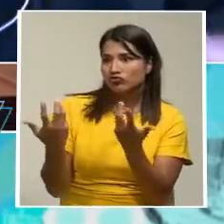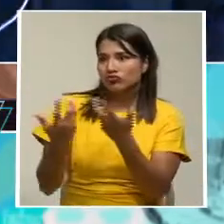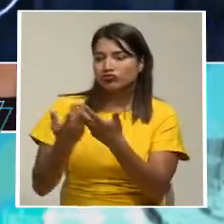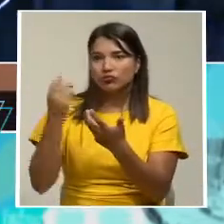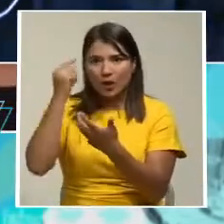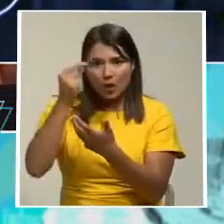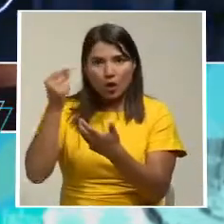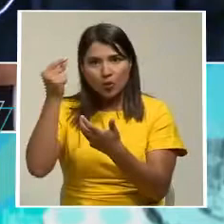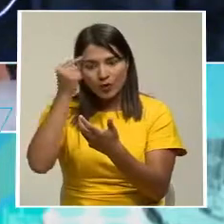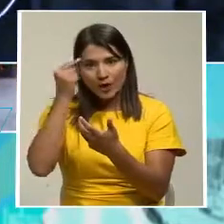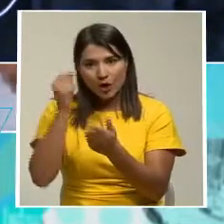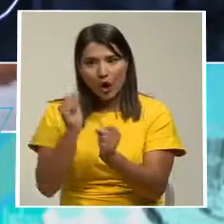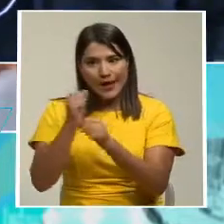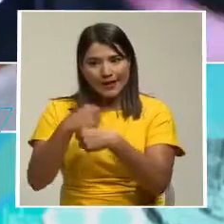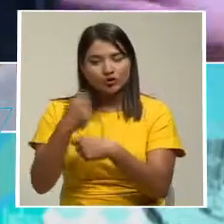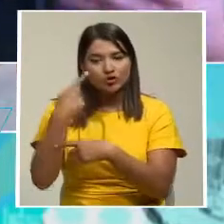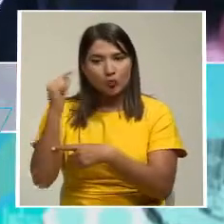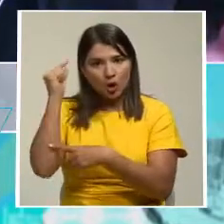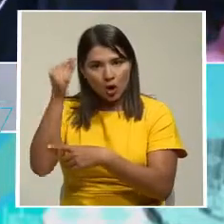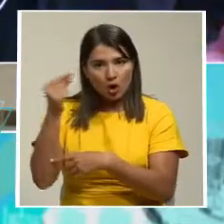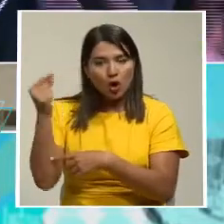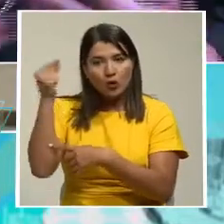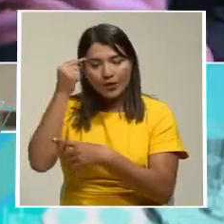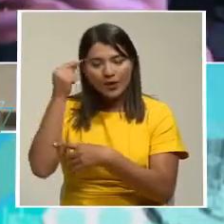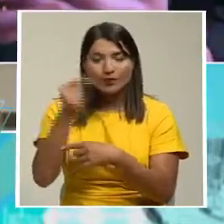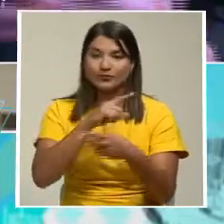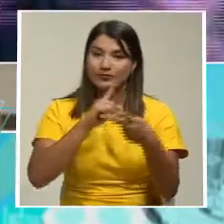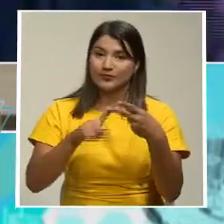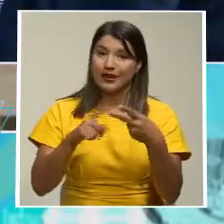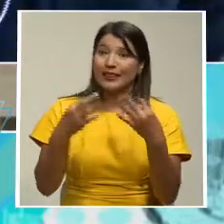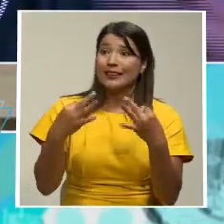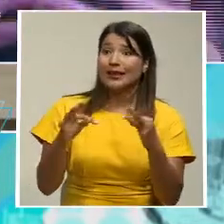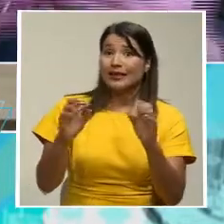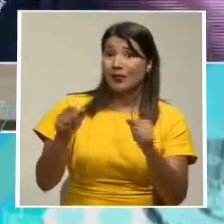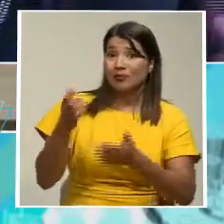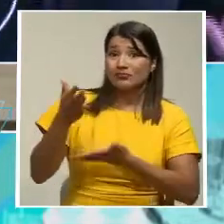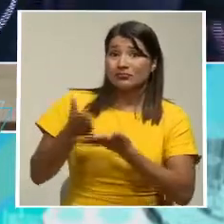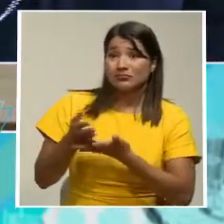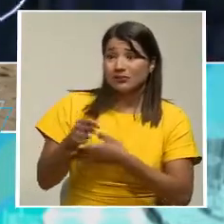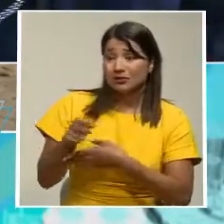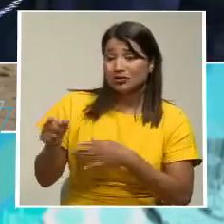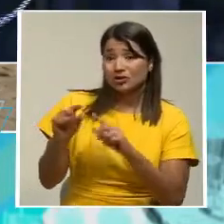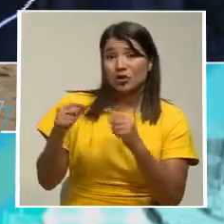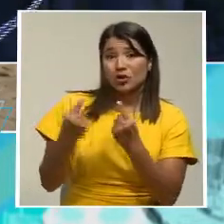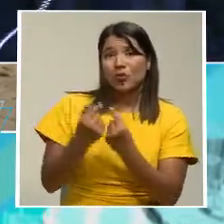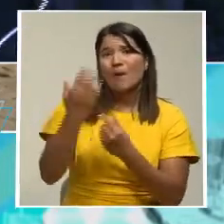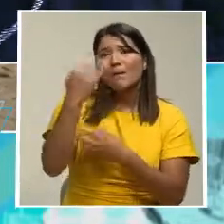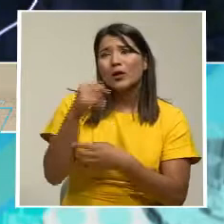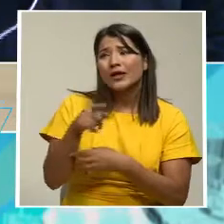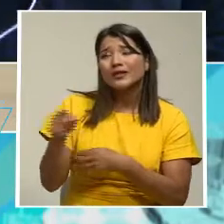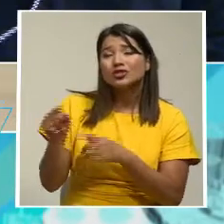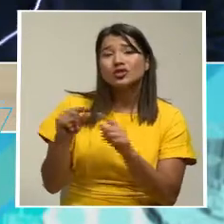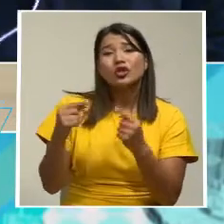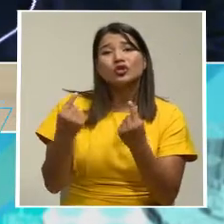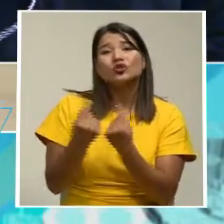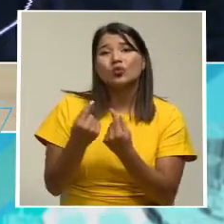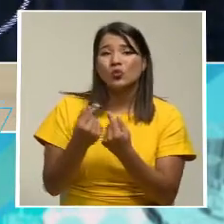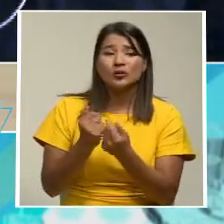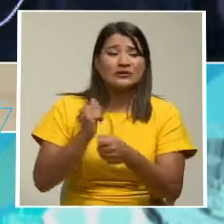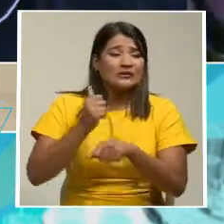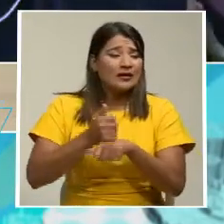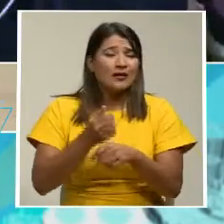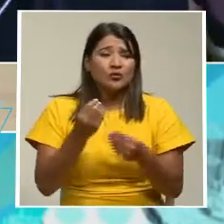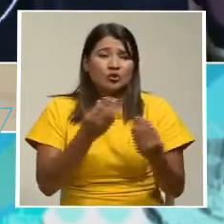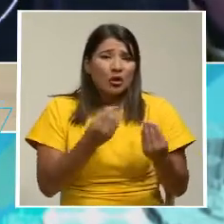Estado y en segundo lugar, tratar de erradicarlos, ¿no? De eliminarlos, porque son estos grupos los que han sembrado el terror en